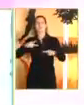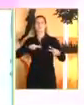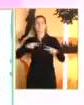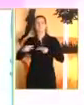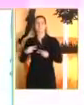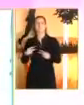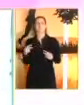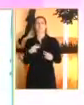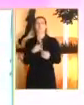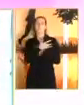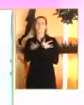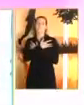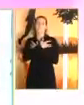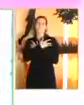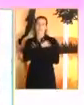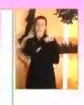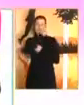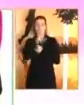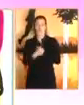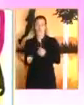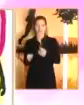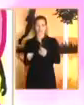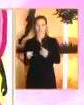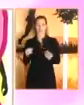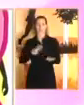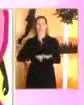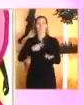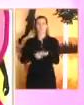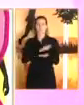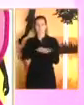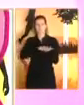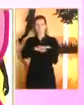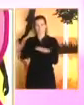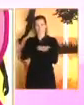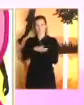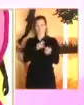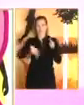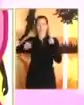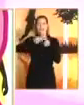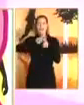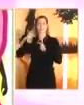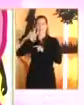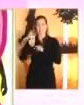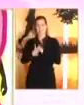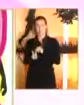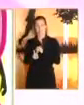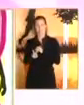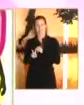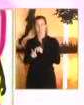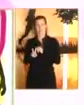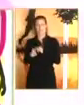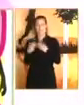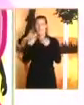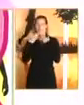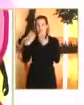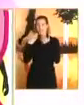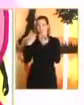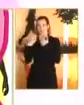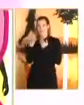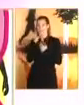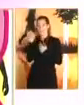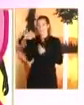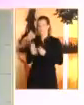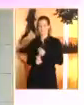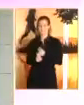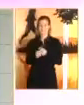bloque, María González, intérprete de lengua de signos de Aspas Valladolid, a la cual le agradecemos muchísimo su presencia.